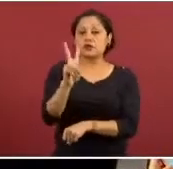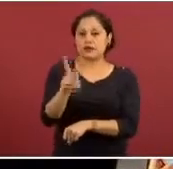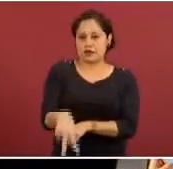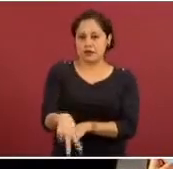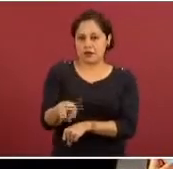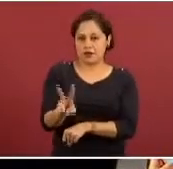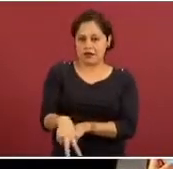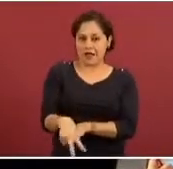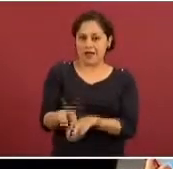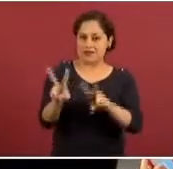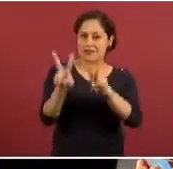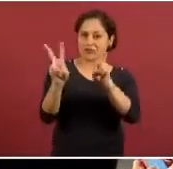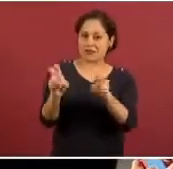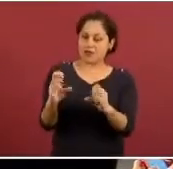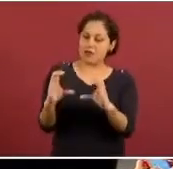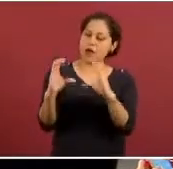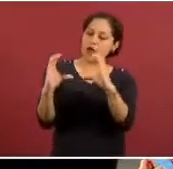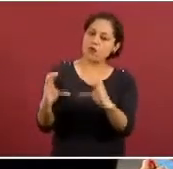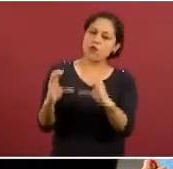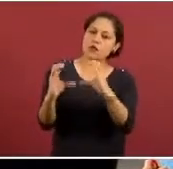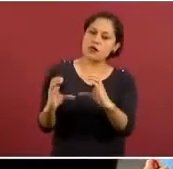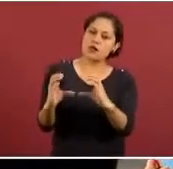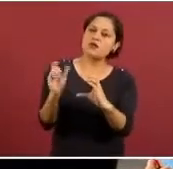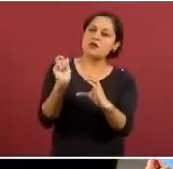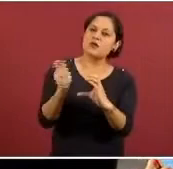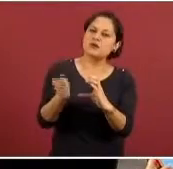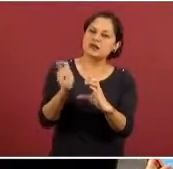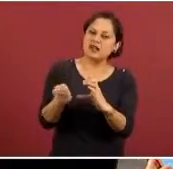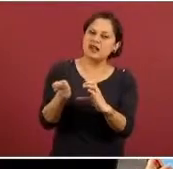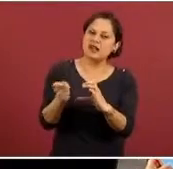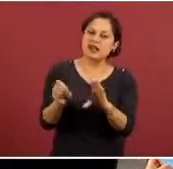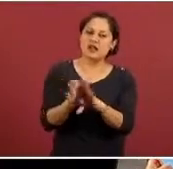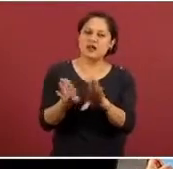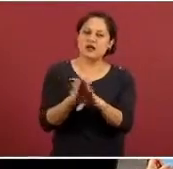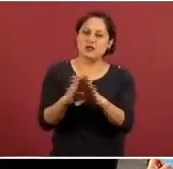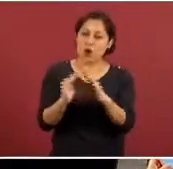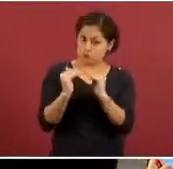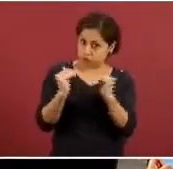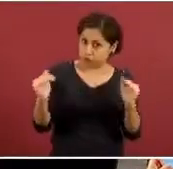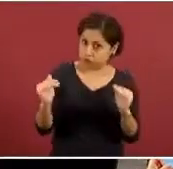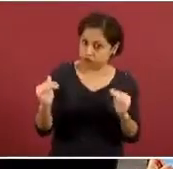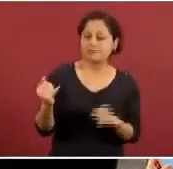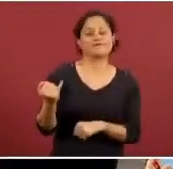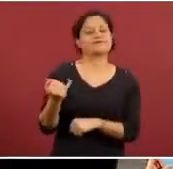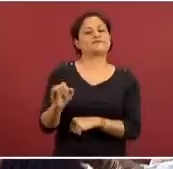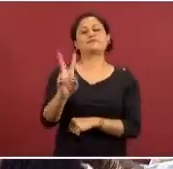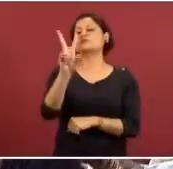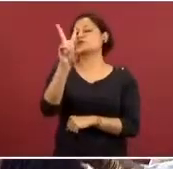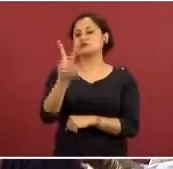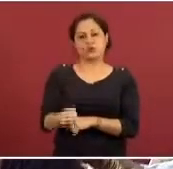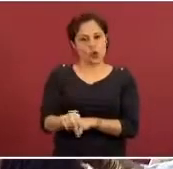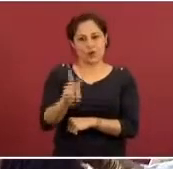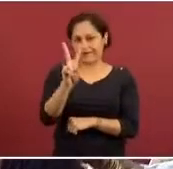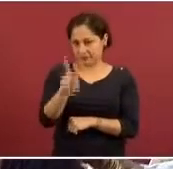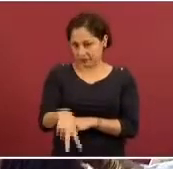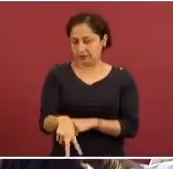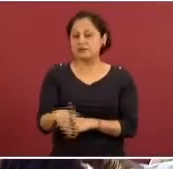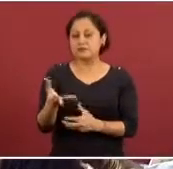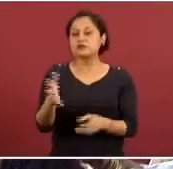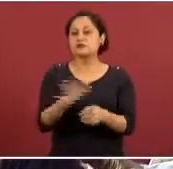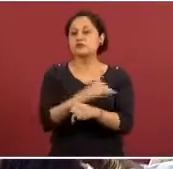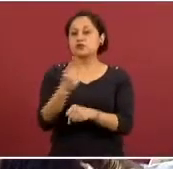cuidado no es equitativo, no es igualitario. Las mujeres en general en nuestro